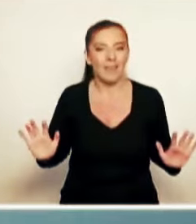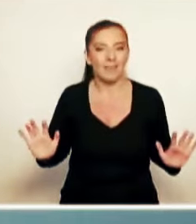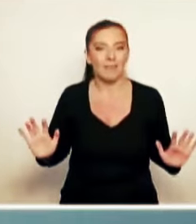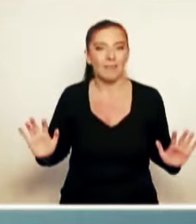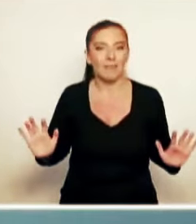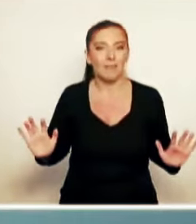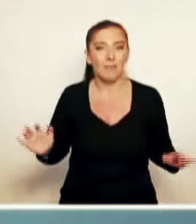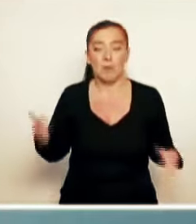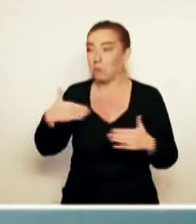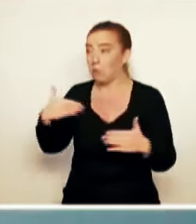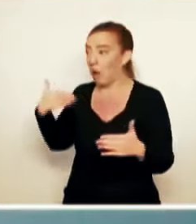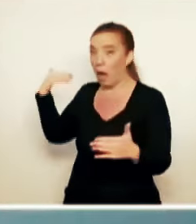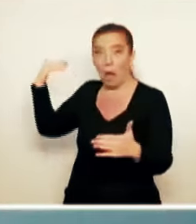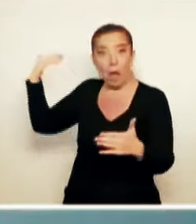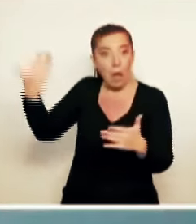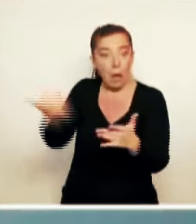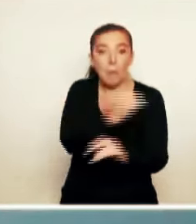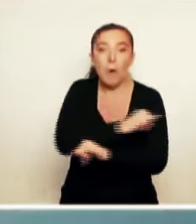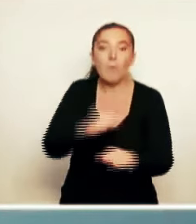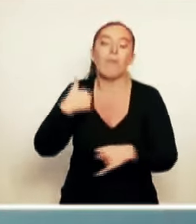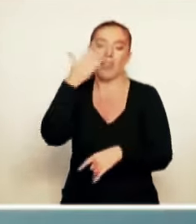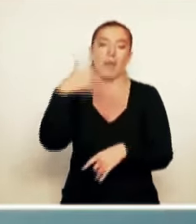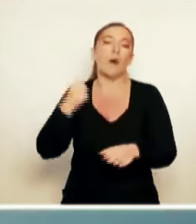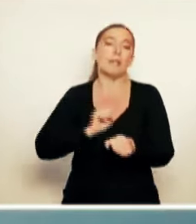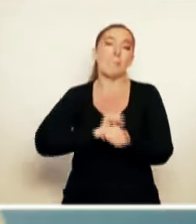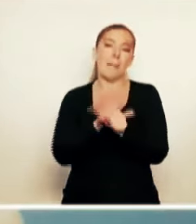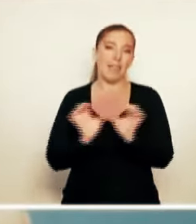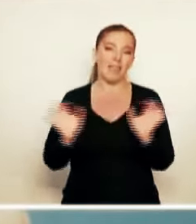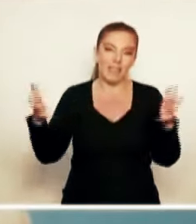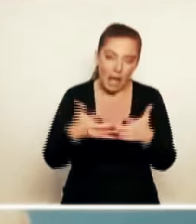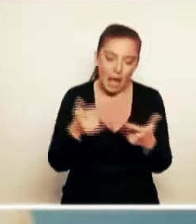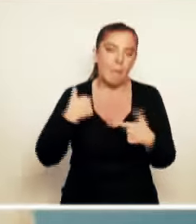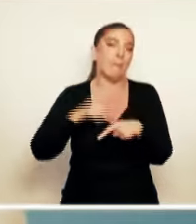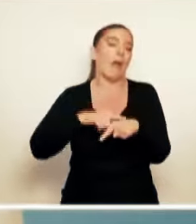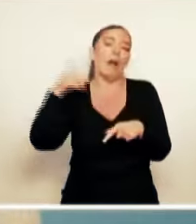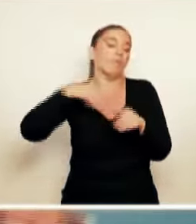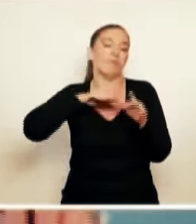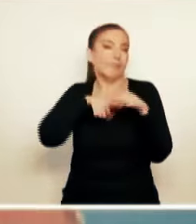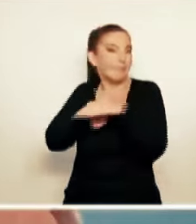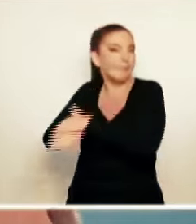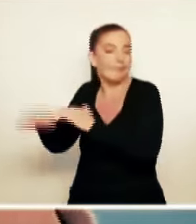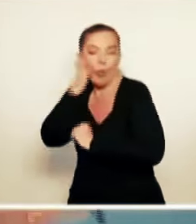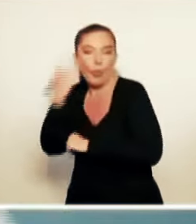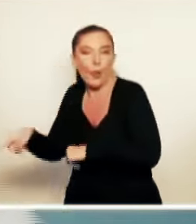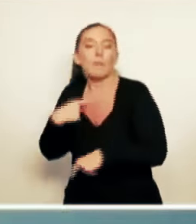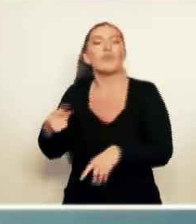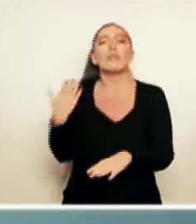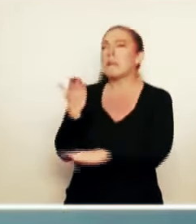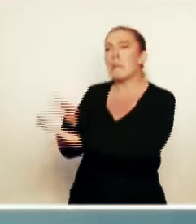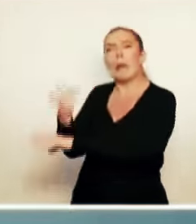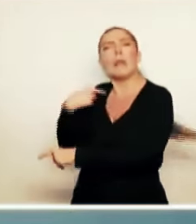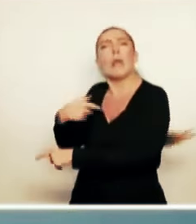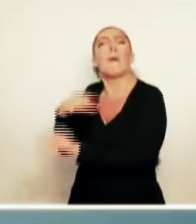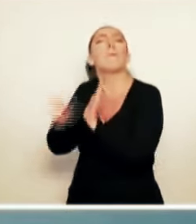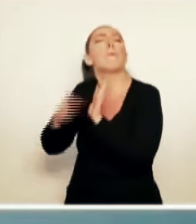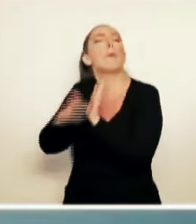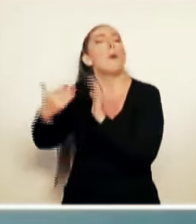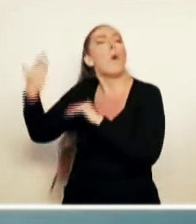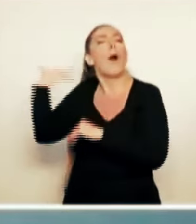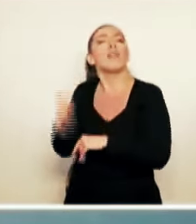¿Por qué tardó tanto en difundirse? Porque después vino la pandemia, se tardó en hacer. Y entonces le pedí, ¿cuándo se habían hecho esas pruebas?